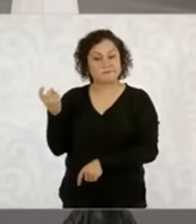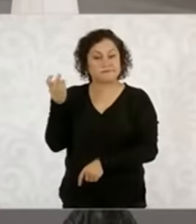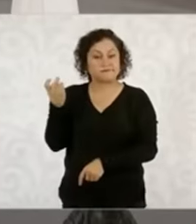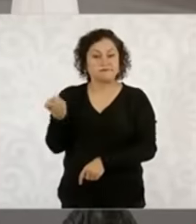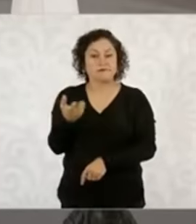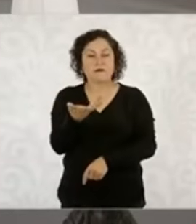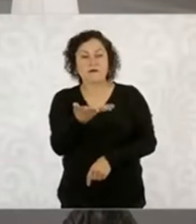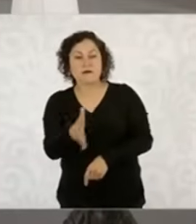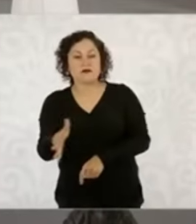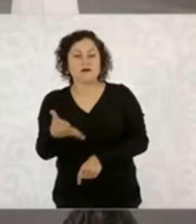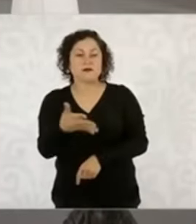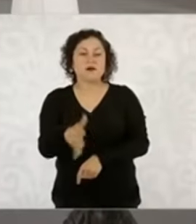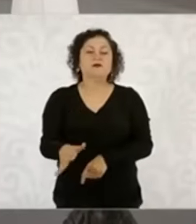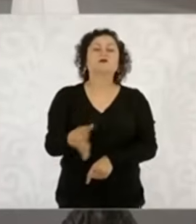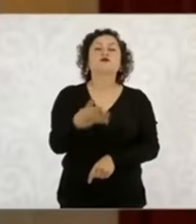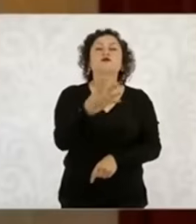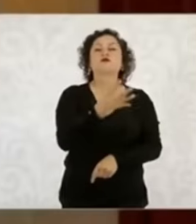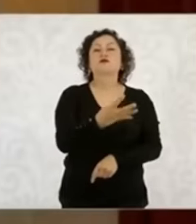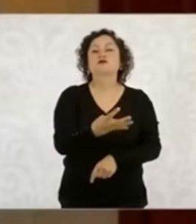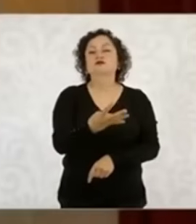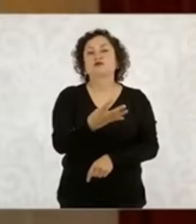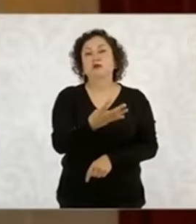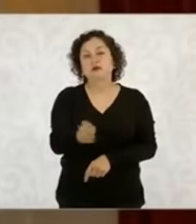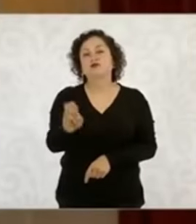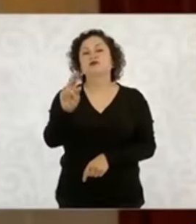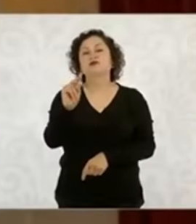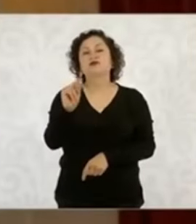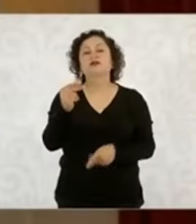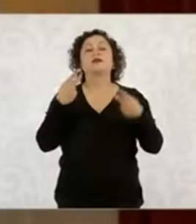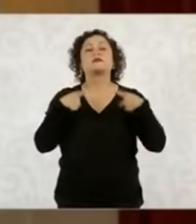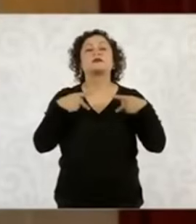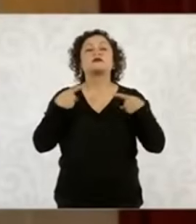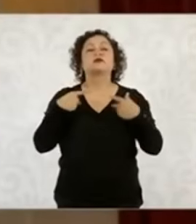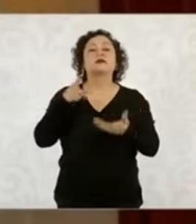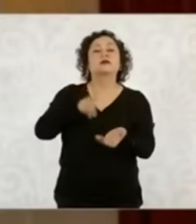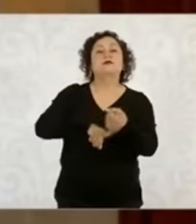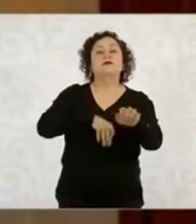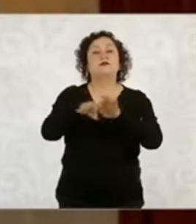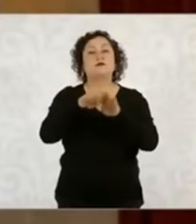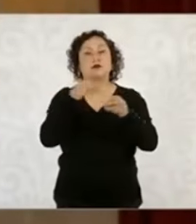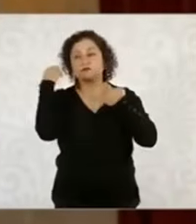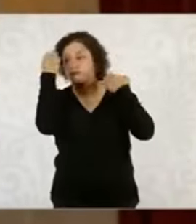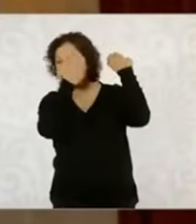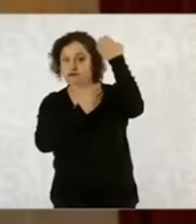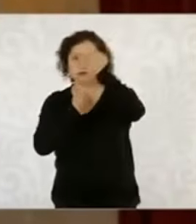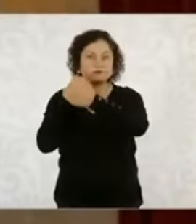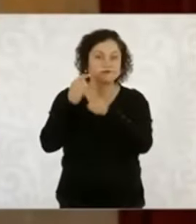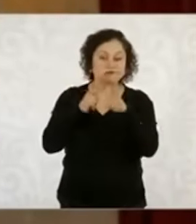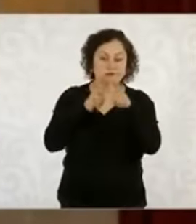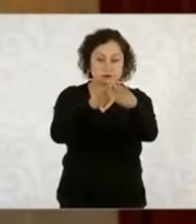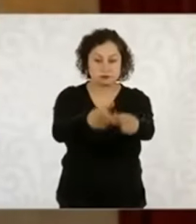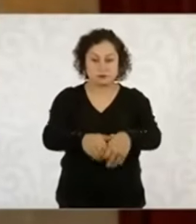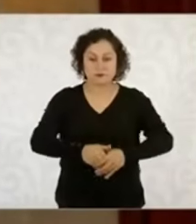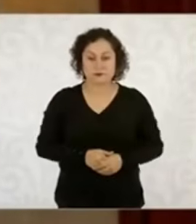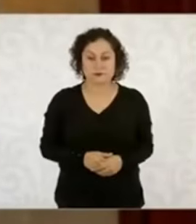480 servidores públicos que están involucrados en esta valoración. Adelante.